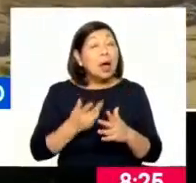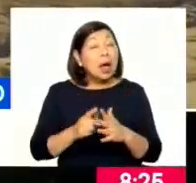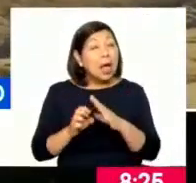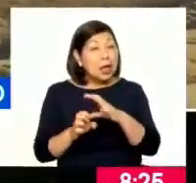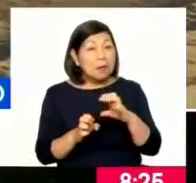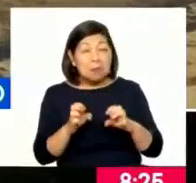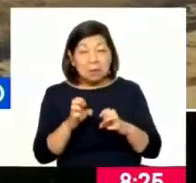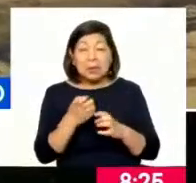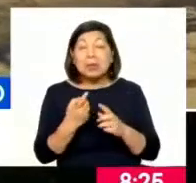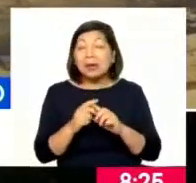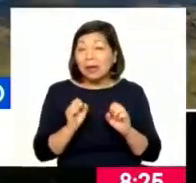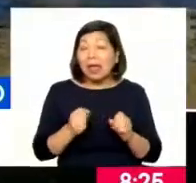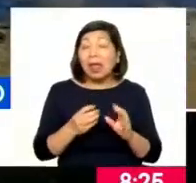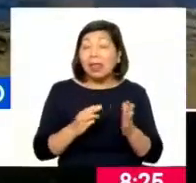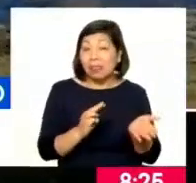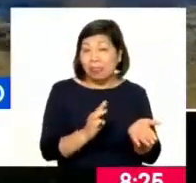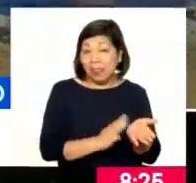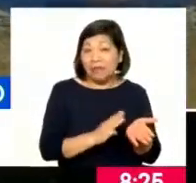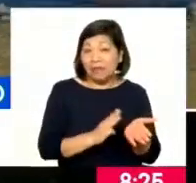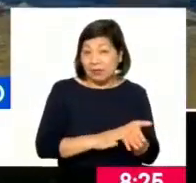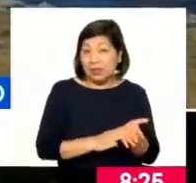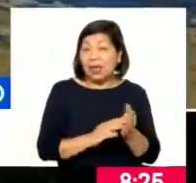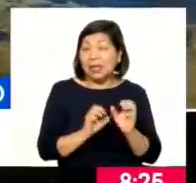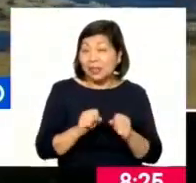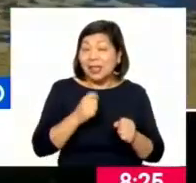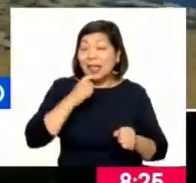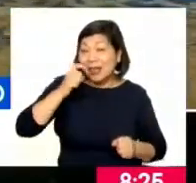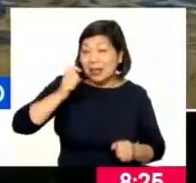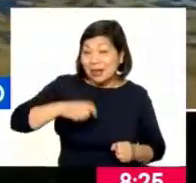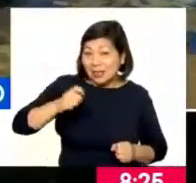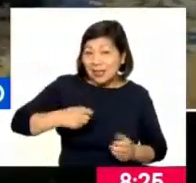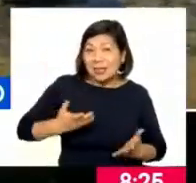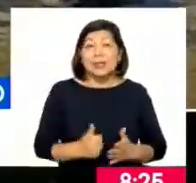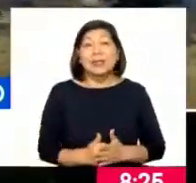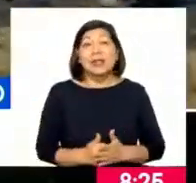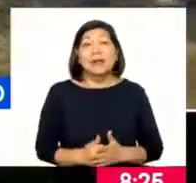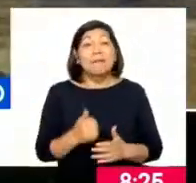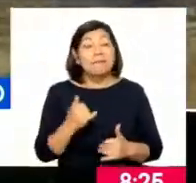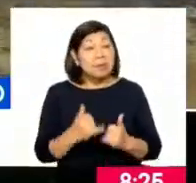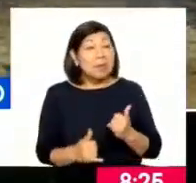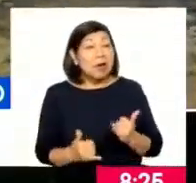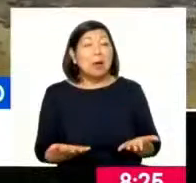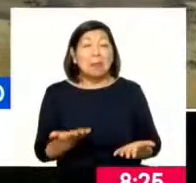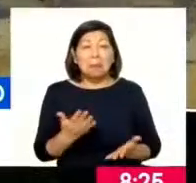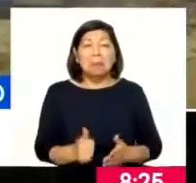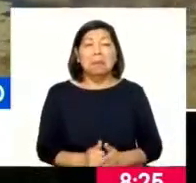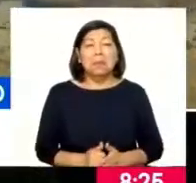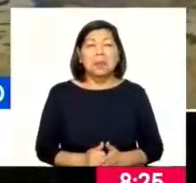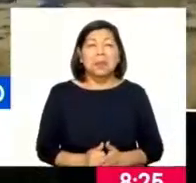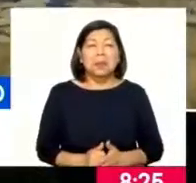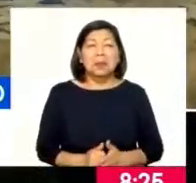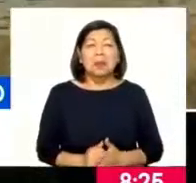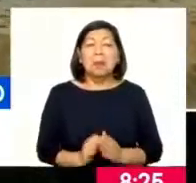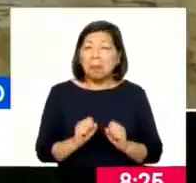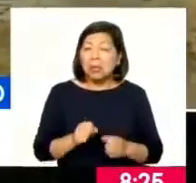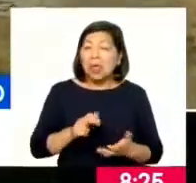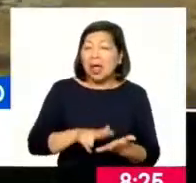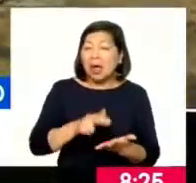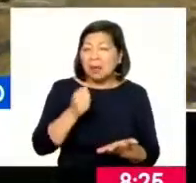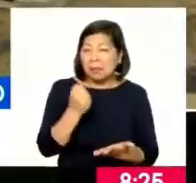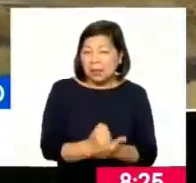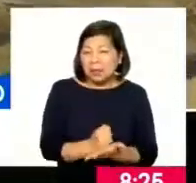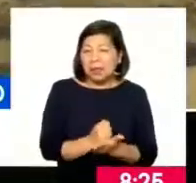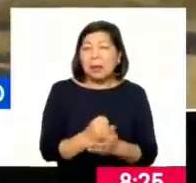Impacto Ambiental, desde la Defensoría del Pueblo consideramos que es necesario poder finalmente culminar, ¿no? Y finalmente poder aprobar estos